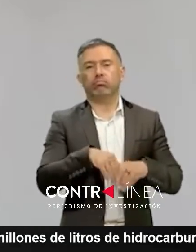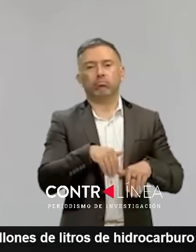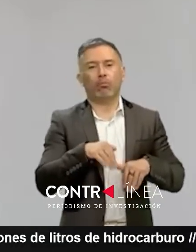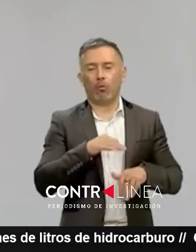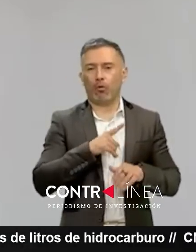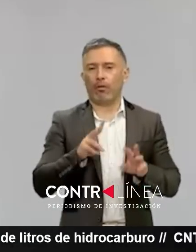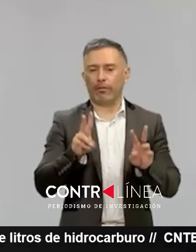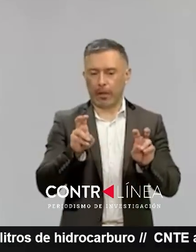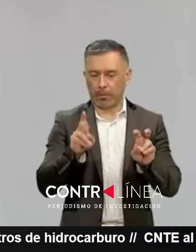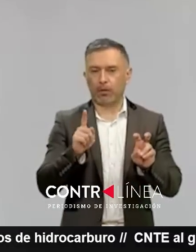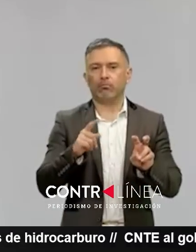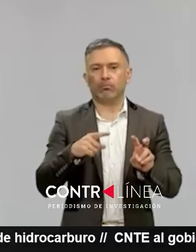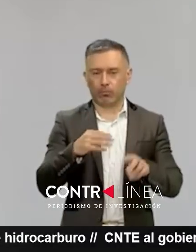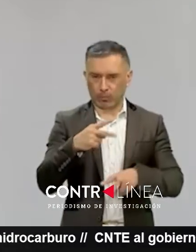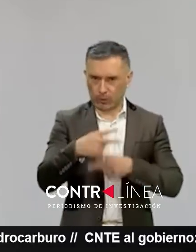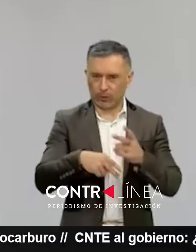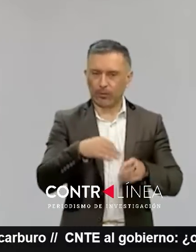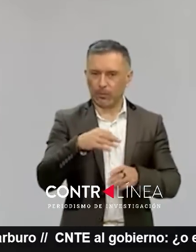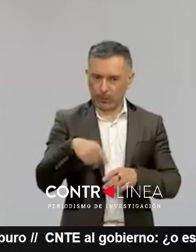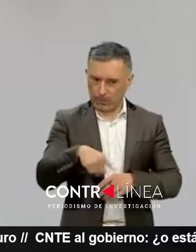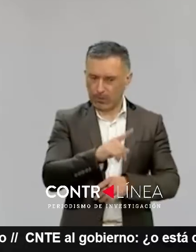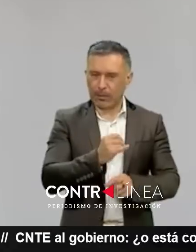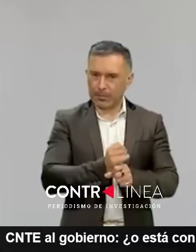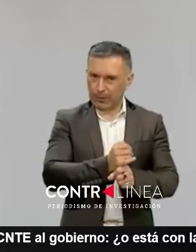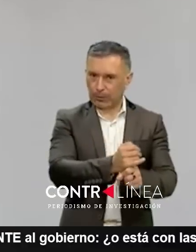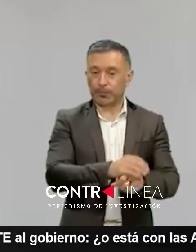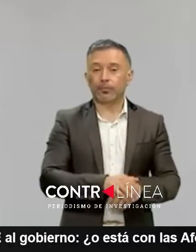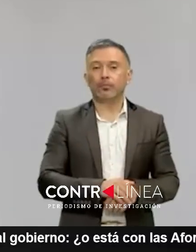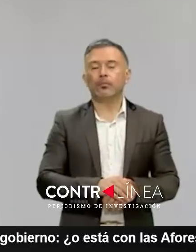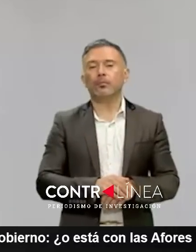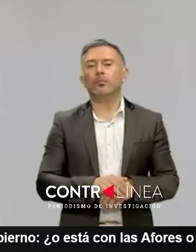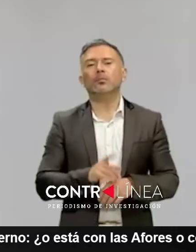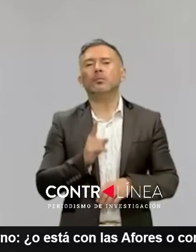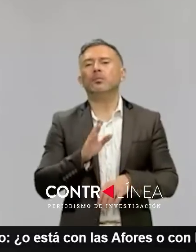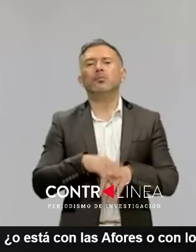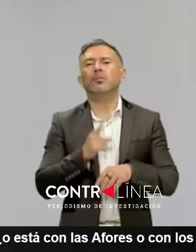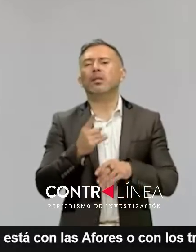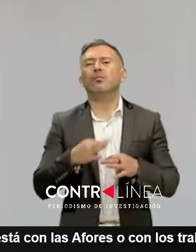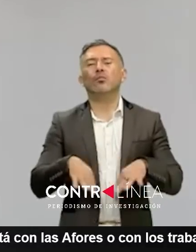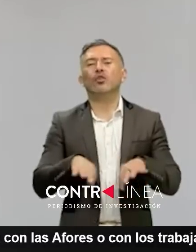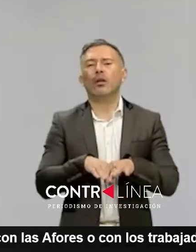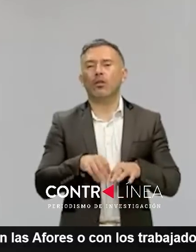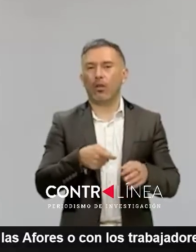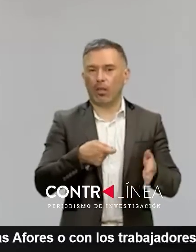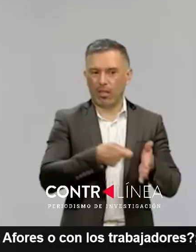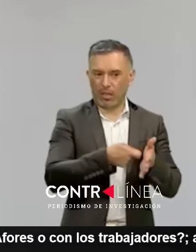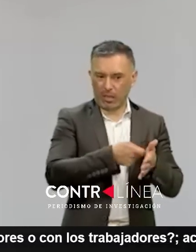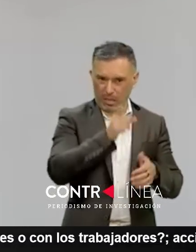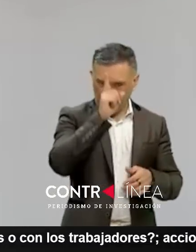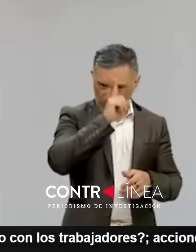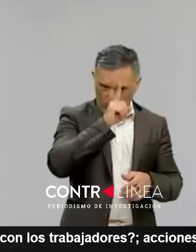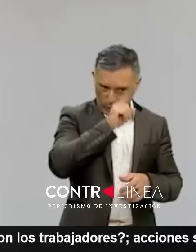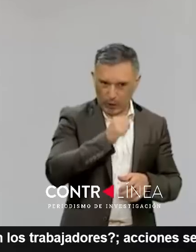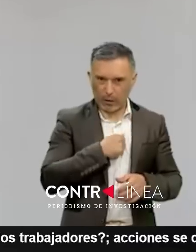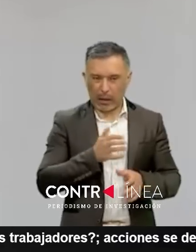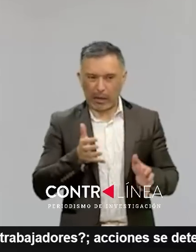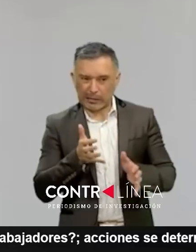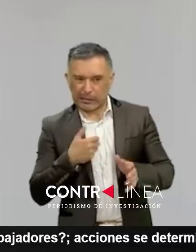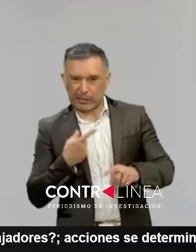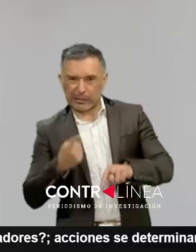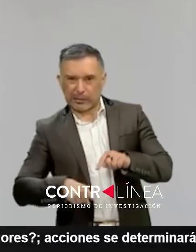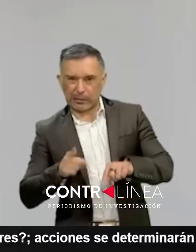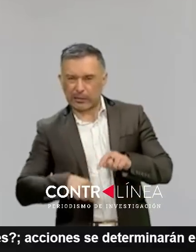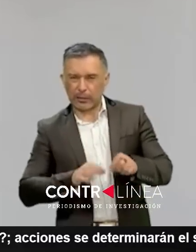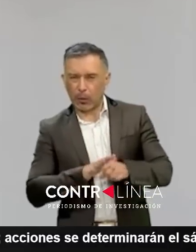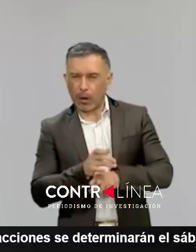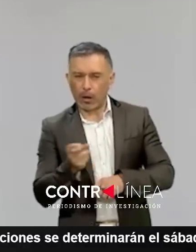de investigación. Entendiendo que la principal diferencia entre inducir y coaccionar radica en el tipo